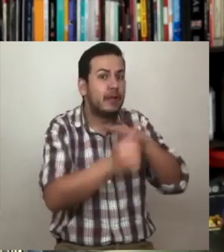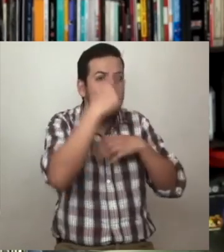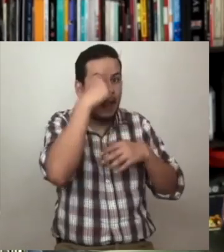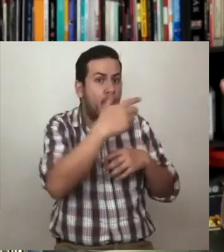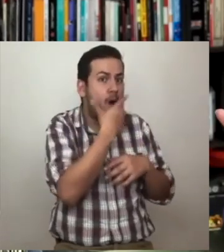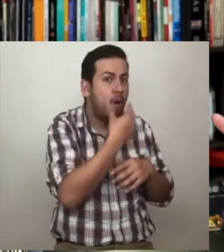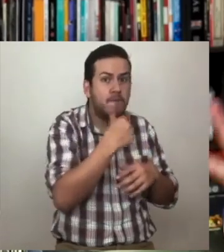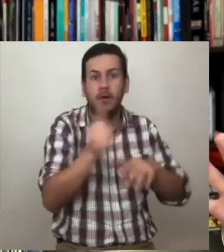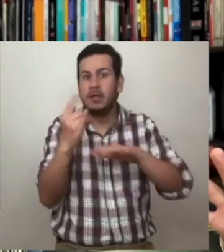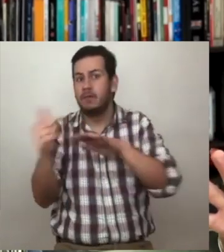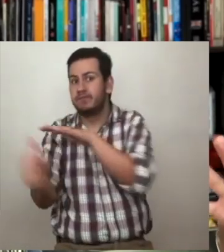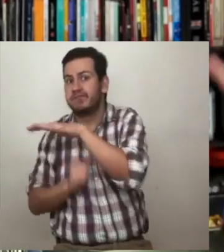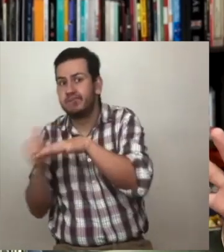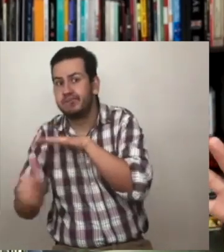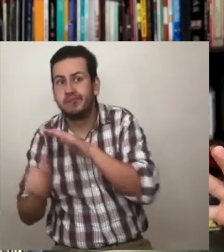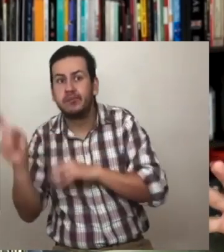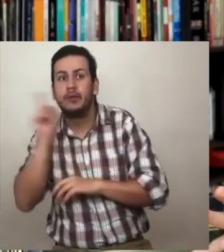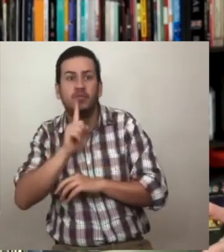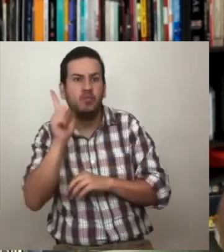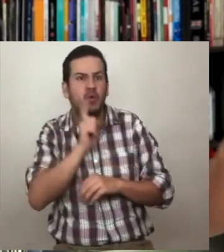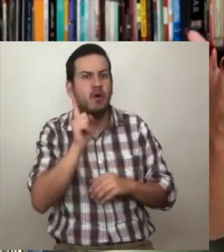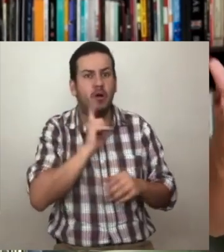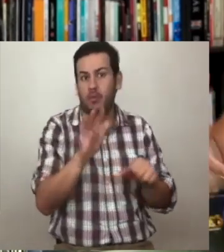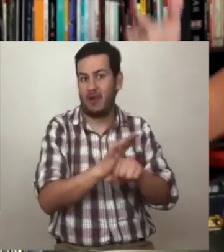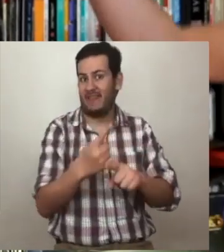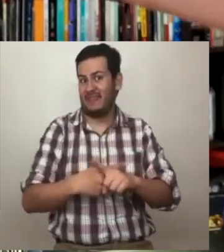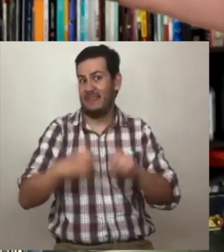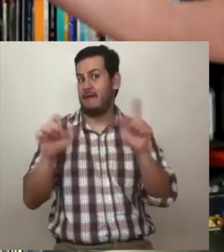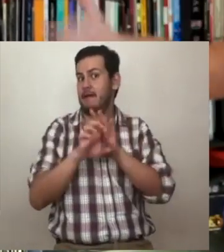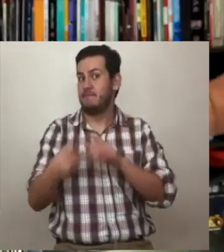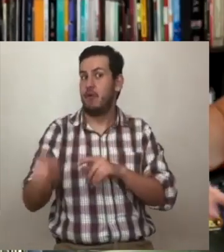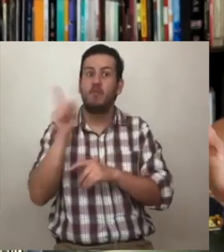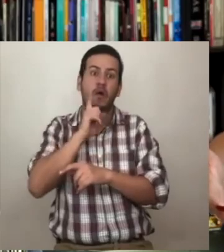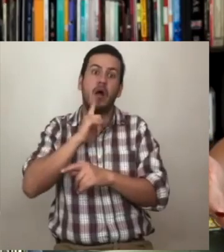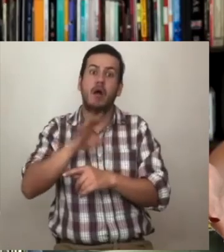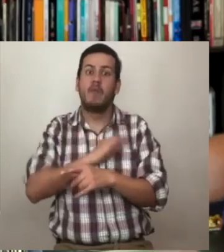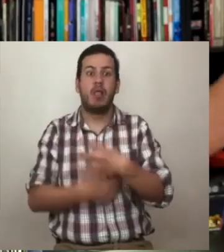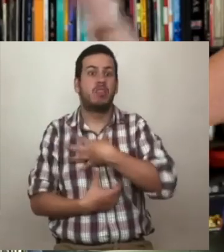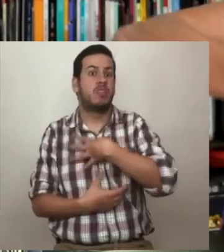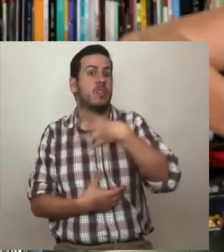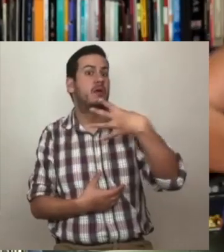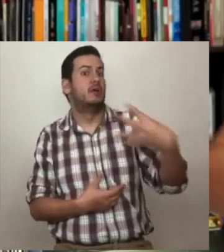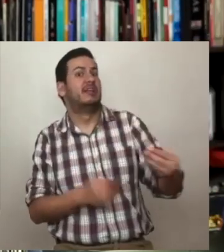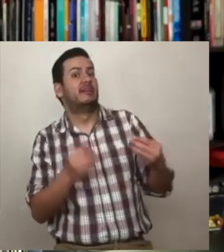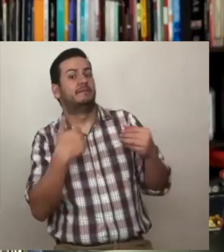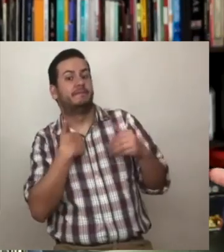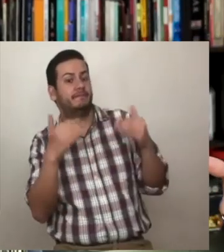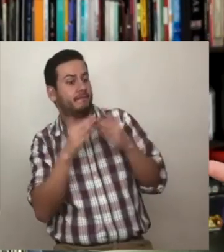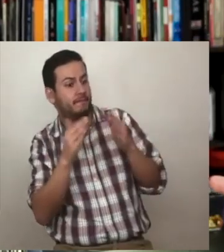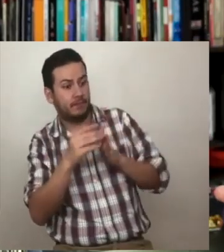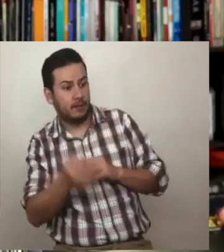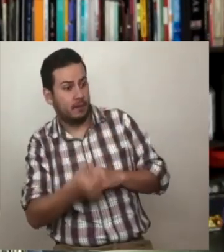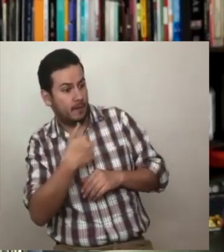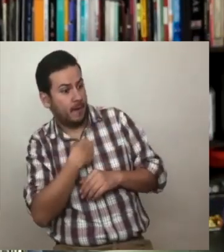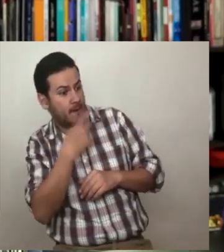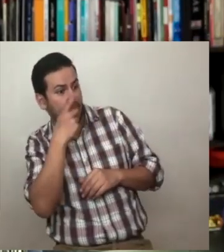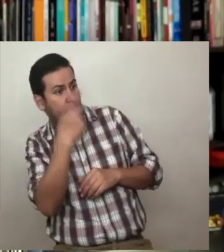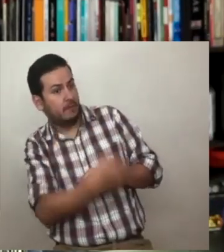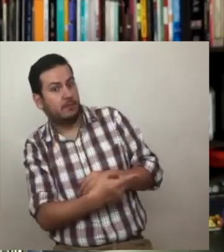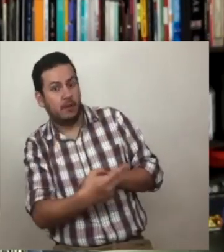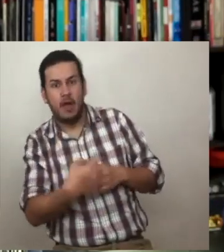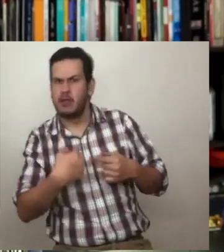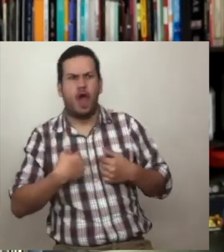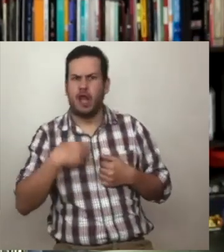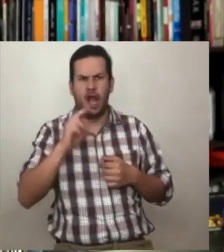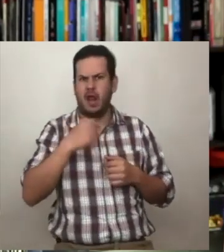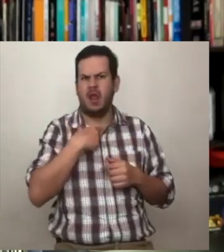cuarentena para mujeres diferentes, porque claro, por supuesto, sale una mujer, contagia el virus, lo trae a casa y obviamente lo primero que va a decir es: